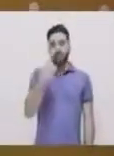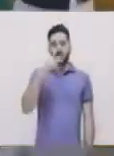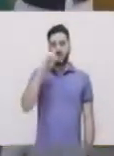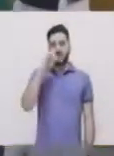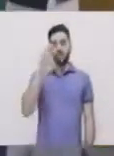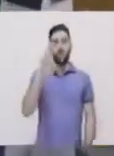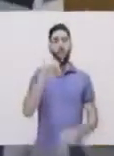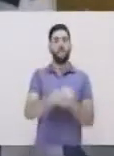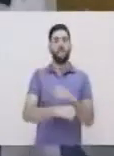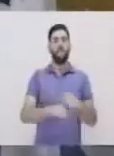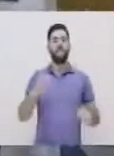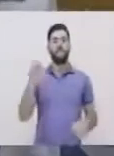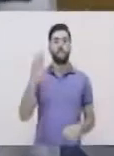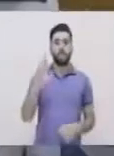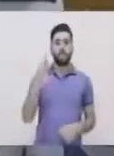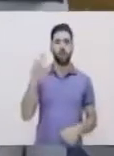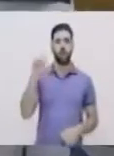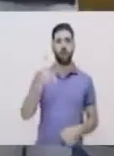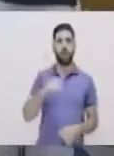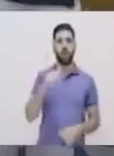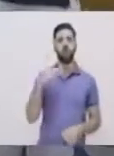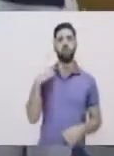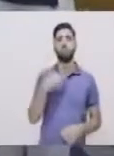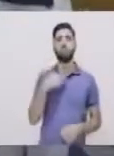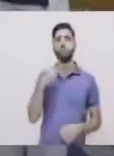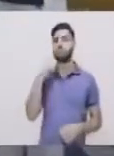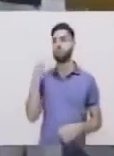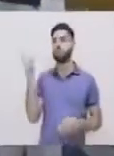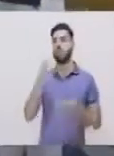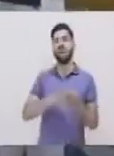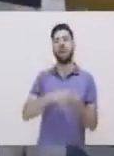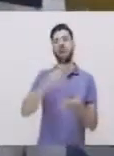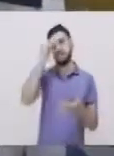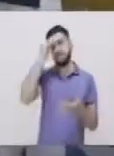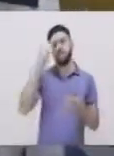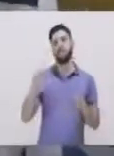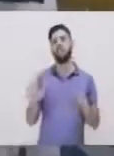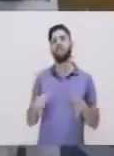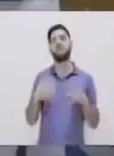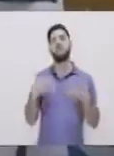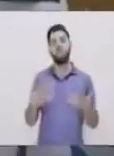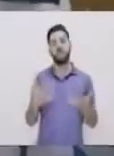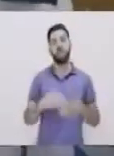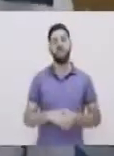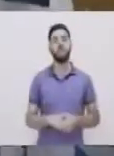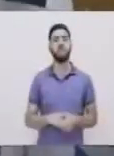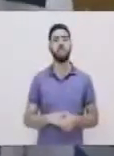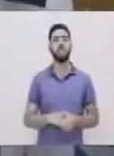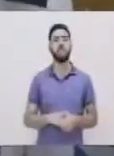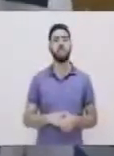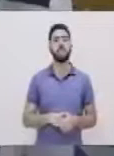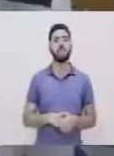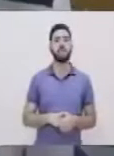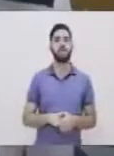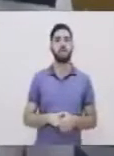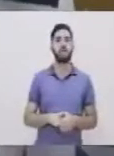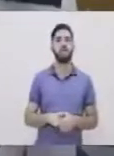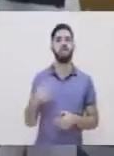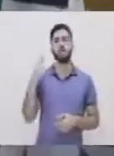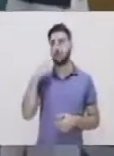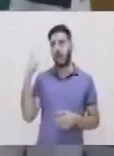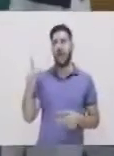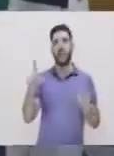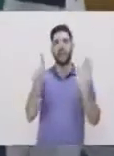trigonometría. Profe, bienvenido. Cuéntenos, ¿qué vamos a aprender hoy? Mucho gusto, Claudita. Hoy vamos a ver la ley de senos. Entonces,